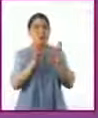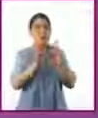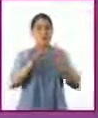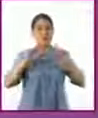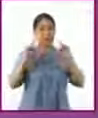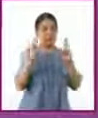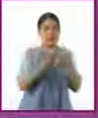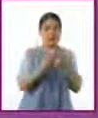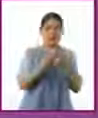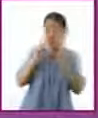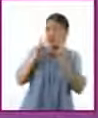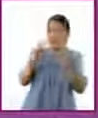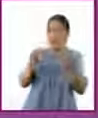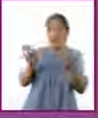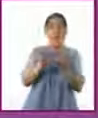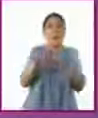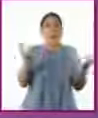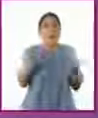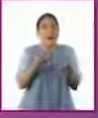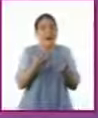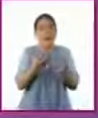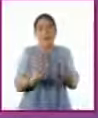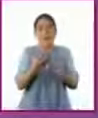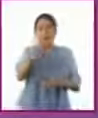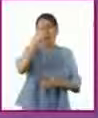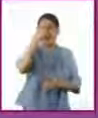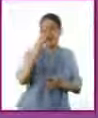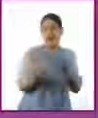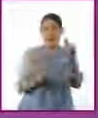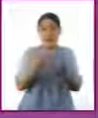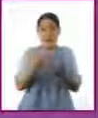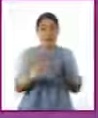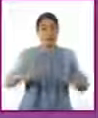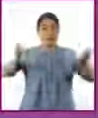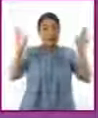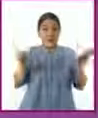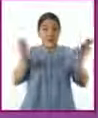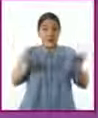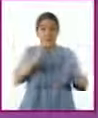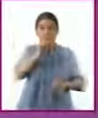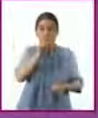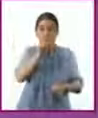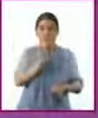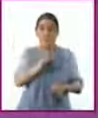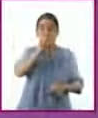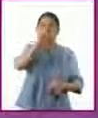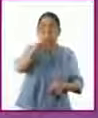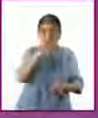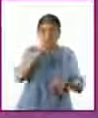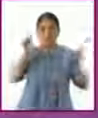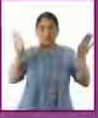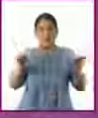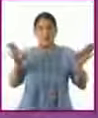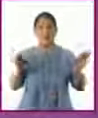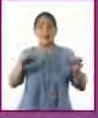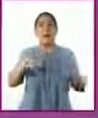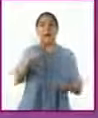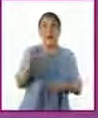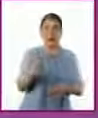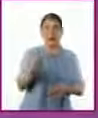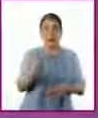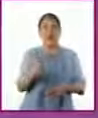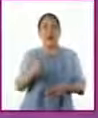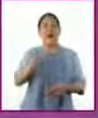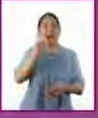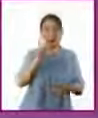cómo podían conseguirlo. La paloma, el cuervo y el perro dijeron que irían